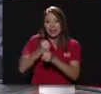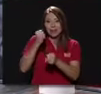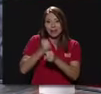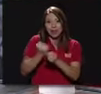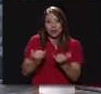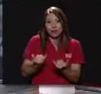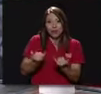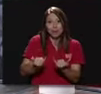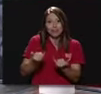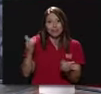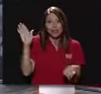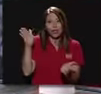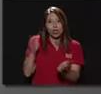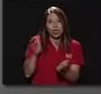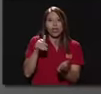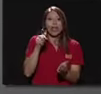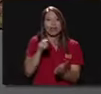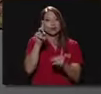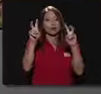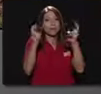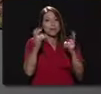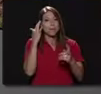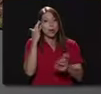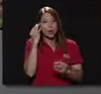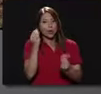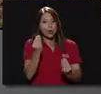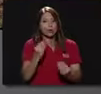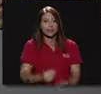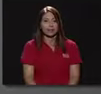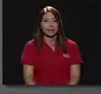actuales, lo cual es bien preocupante.